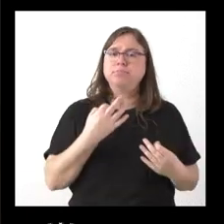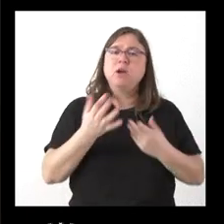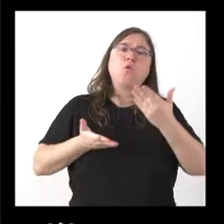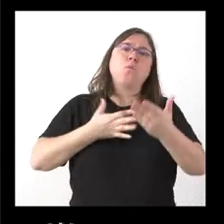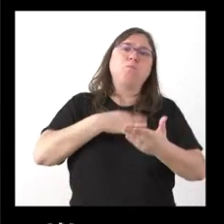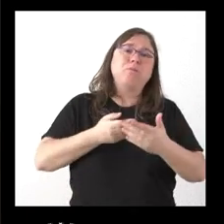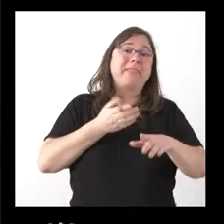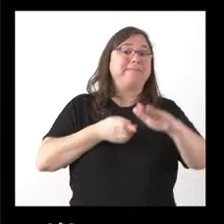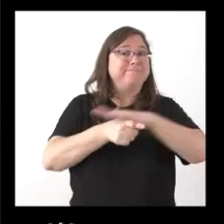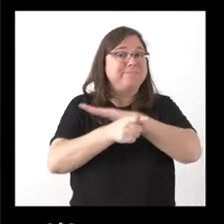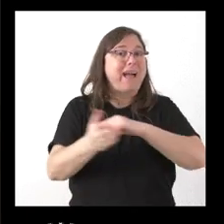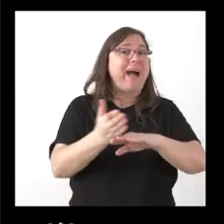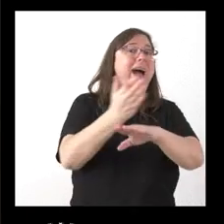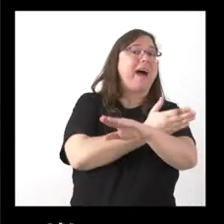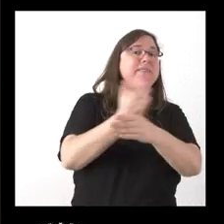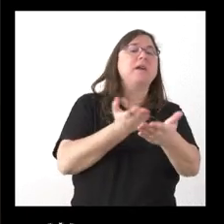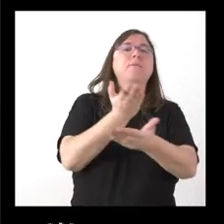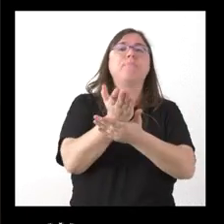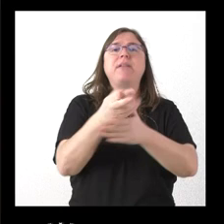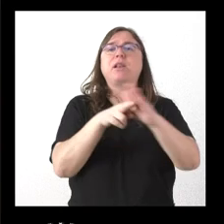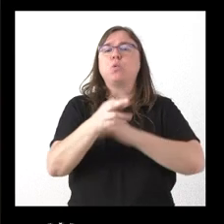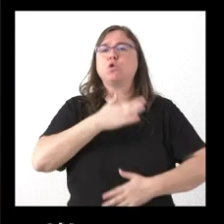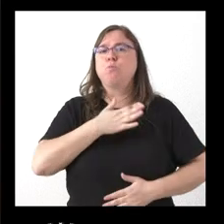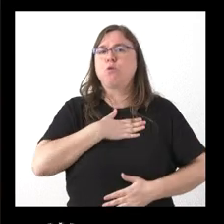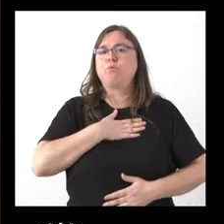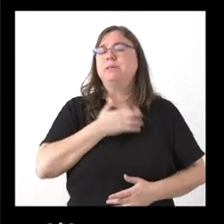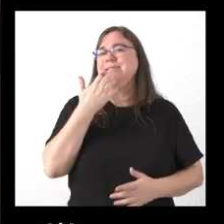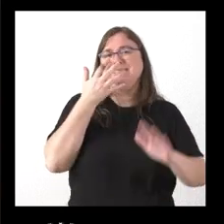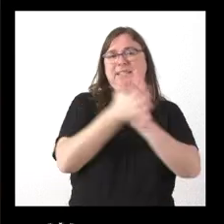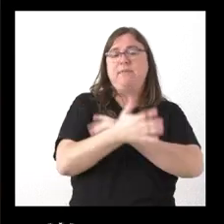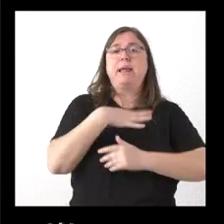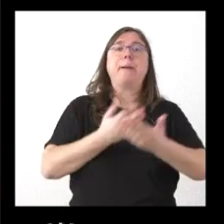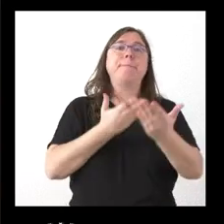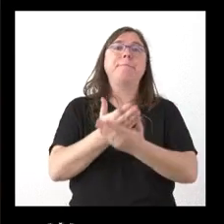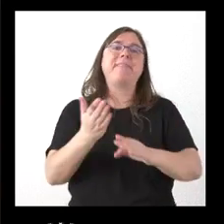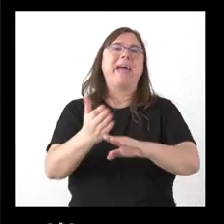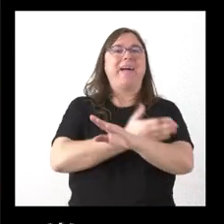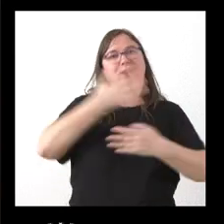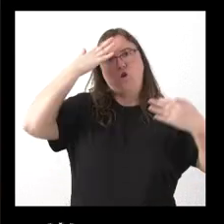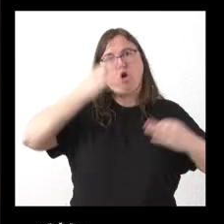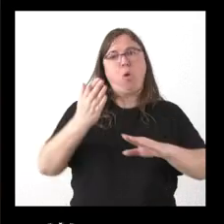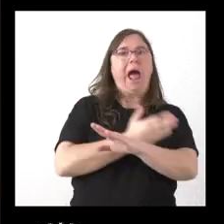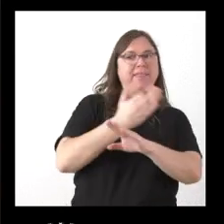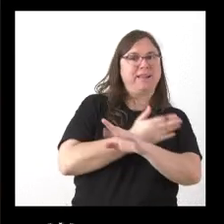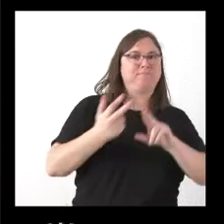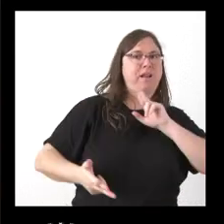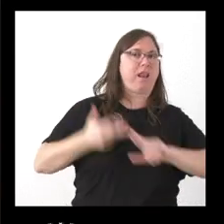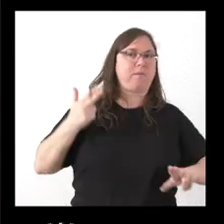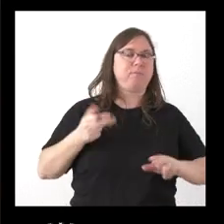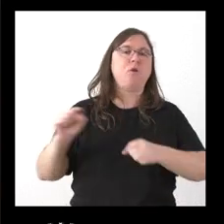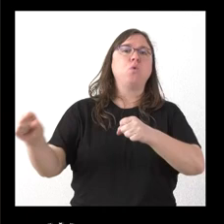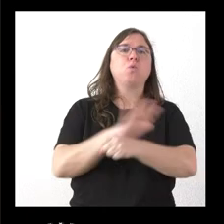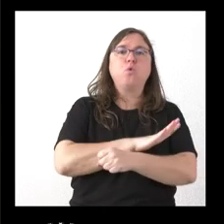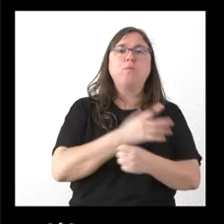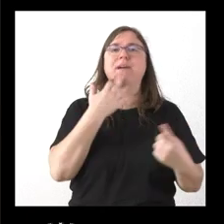posibilidad de tramitar anticipadamente el encargo a medios propios de prestaciones del operativos es decir permitir una gestión más racional anticipada y rápida el de la cobertura